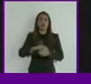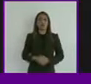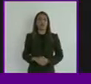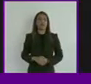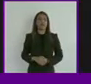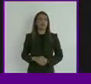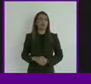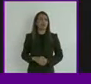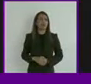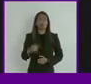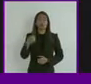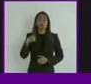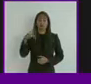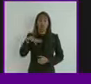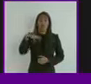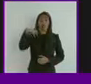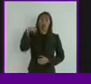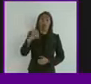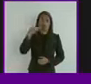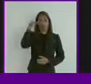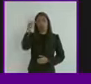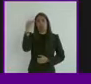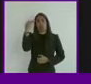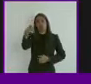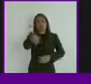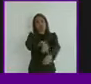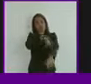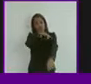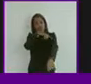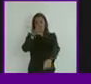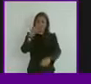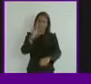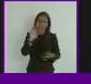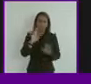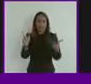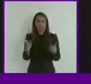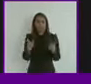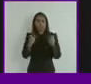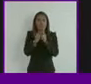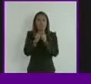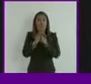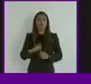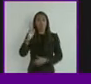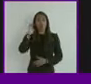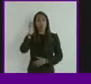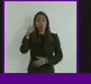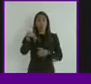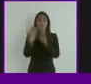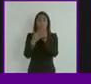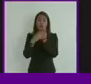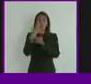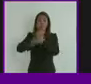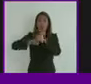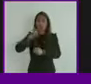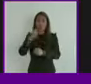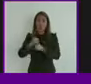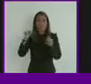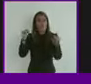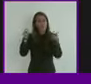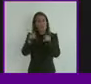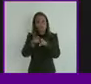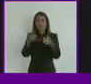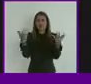de no seguir abusando del uso de la voz y sobre todo dar por concluidos estos trabajos y esperando el año que viene tengamos la misma